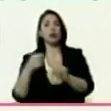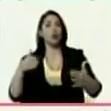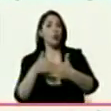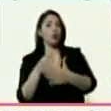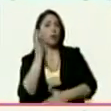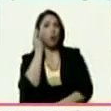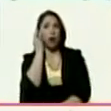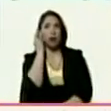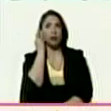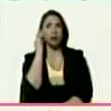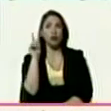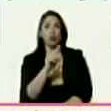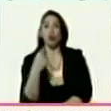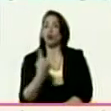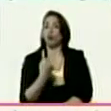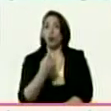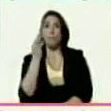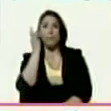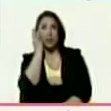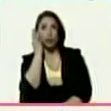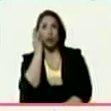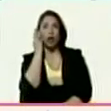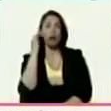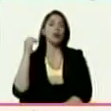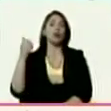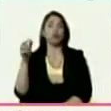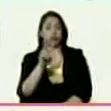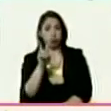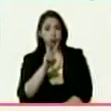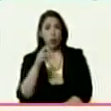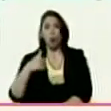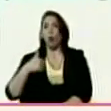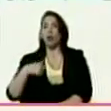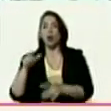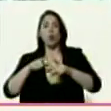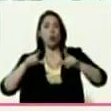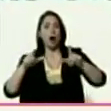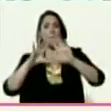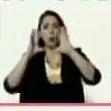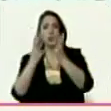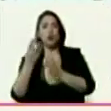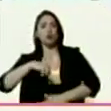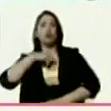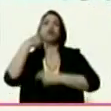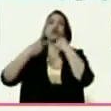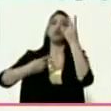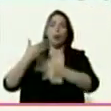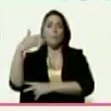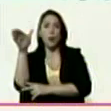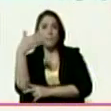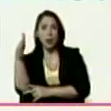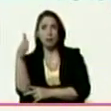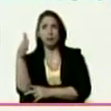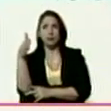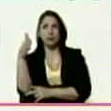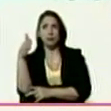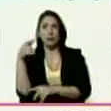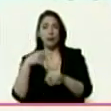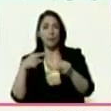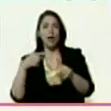mujer, no solo la venezolana, sino en cualquier lugar del mundo. Levantamos nuestra voz y nuestra bandera